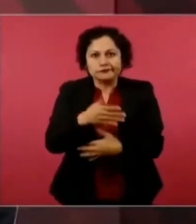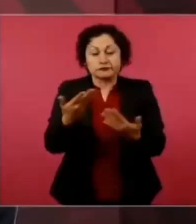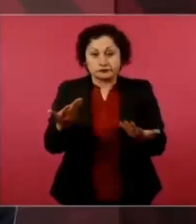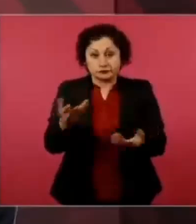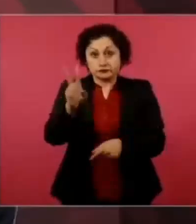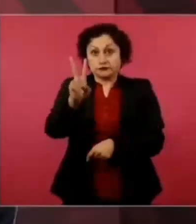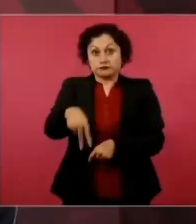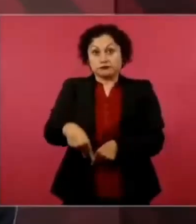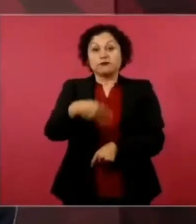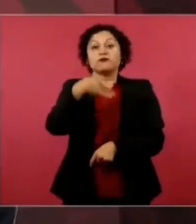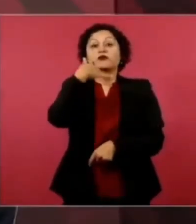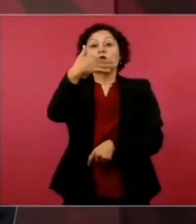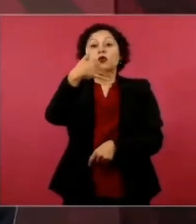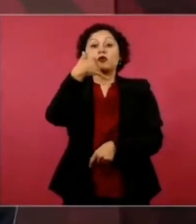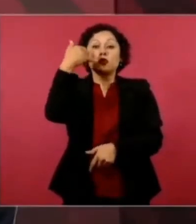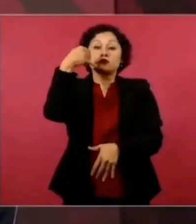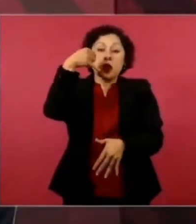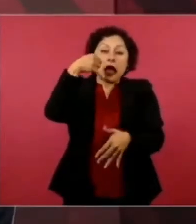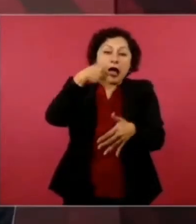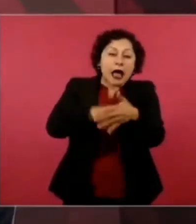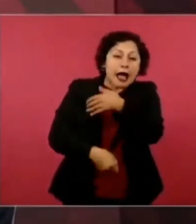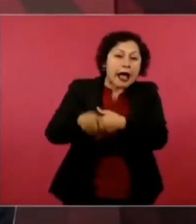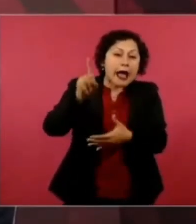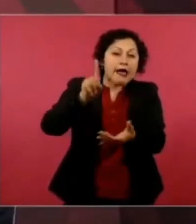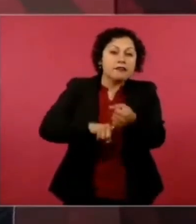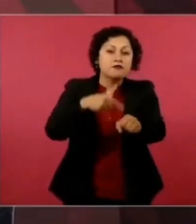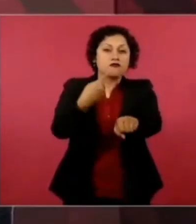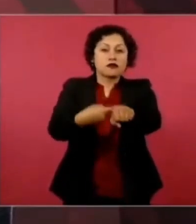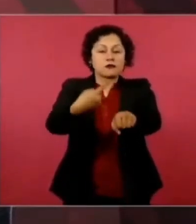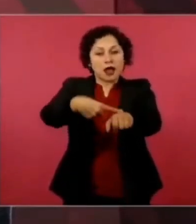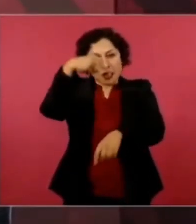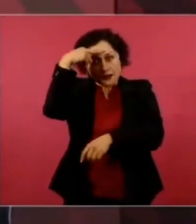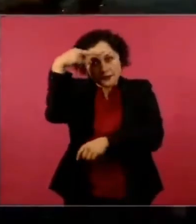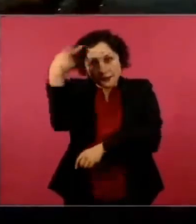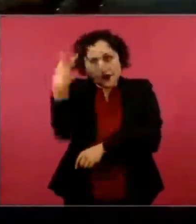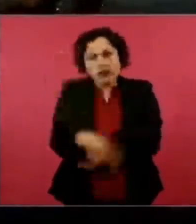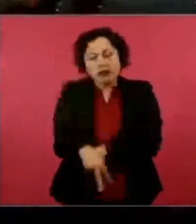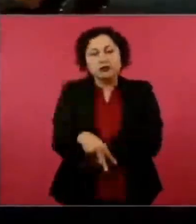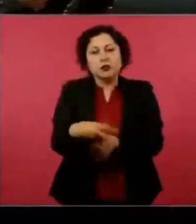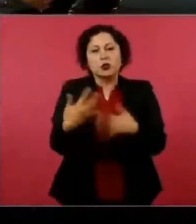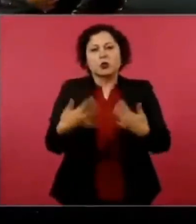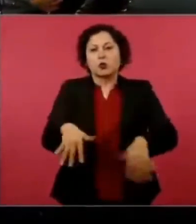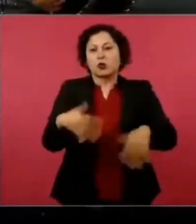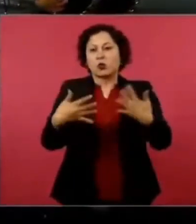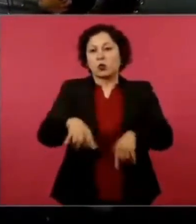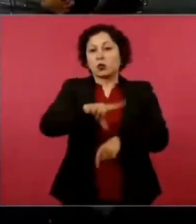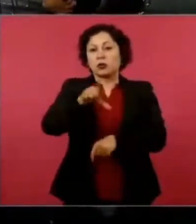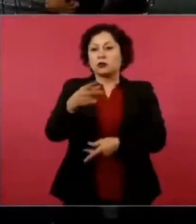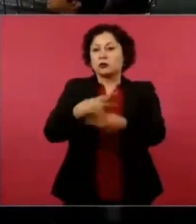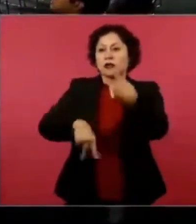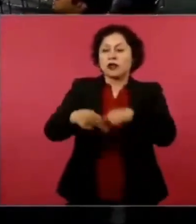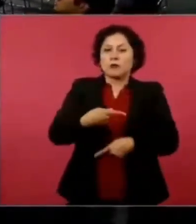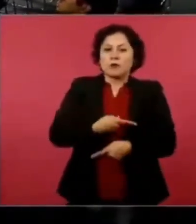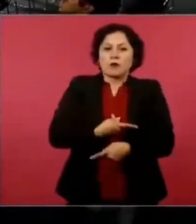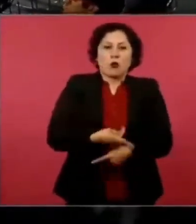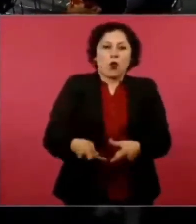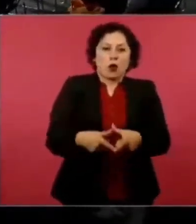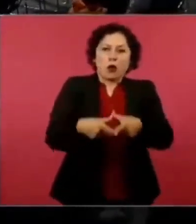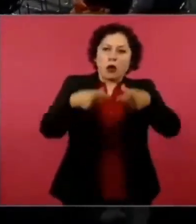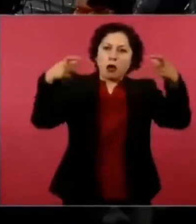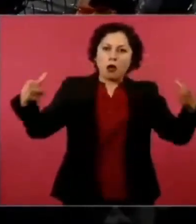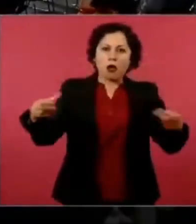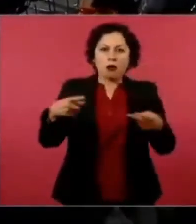el problema de la pobreza, de la violencia, y no se